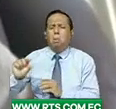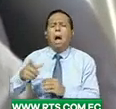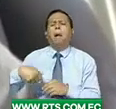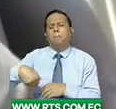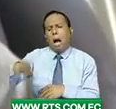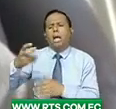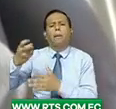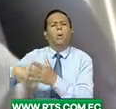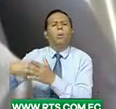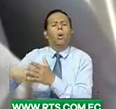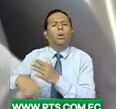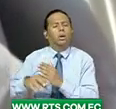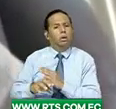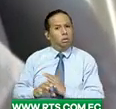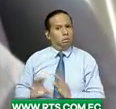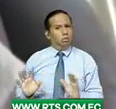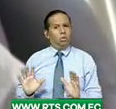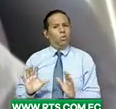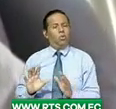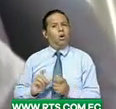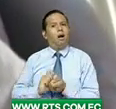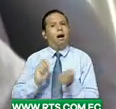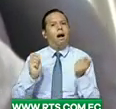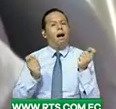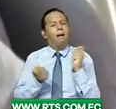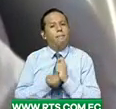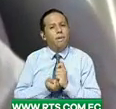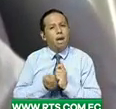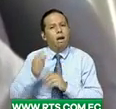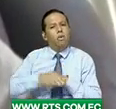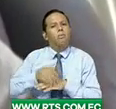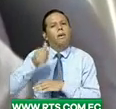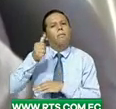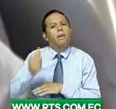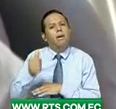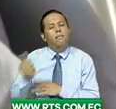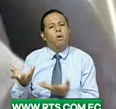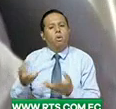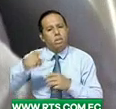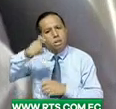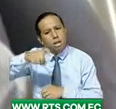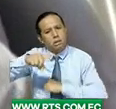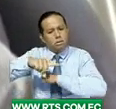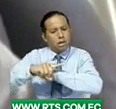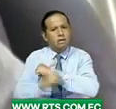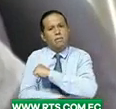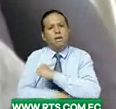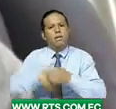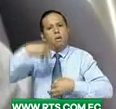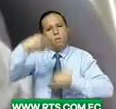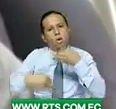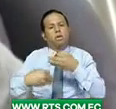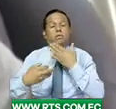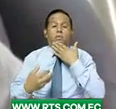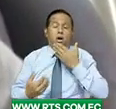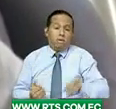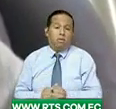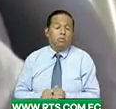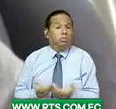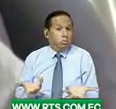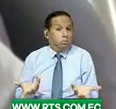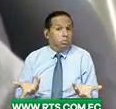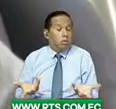convierte en un delito de carácter doloso. Obviamente que merece una sanción y un tratamiento diferente. Eso también debería